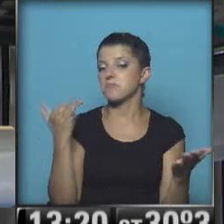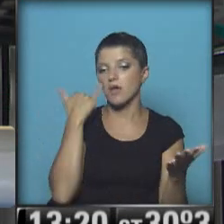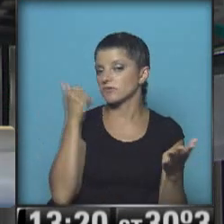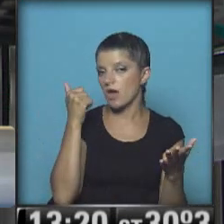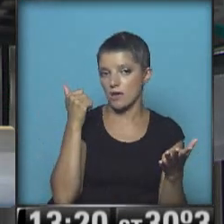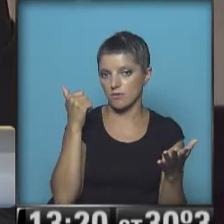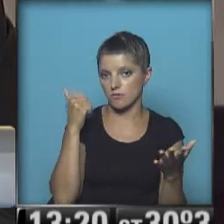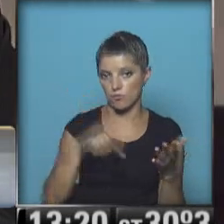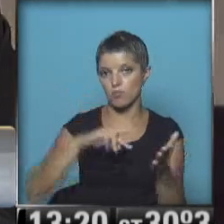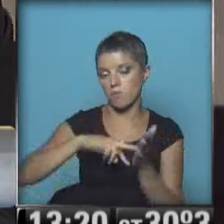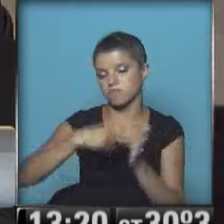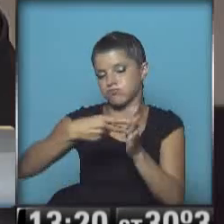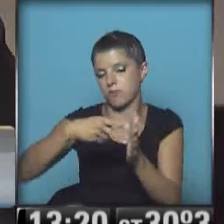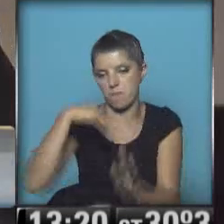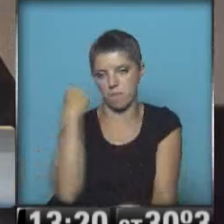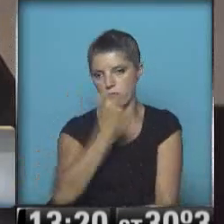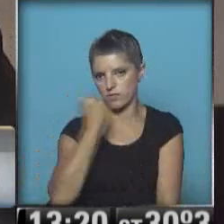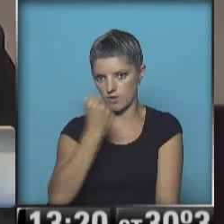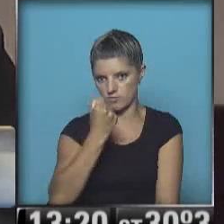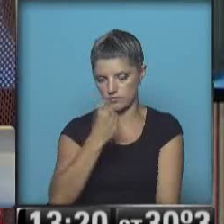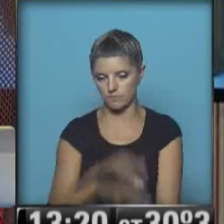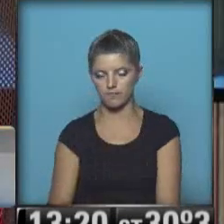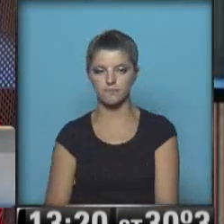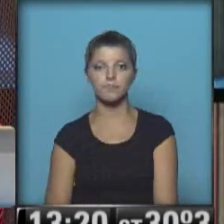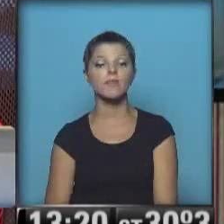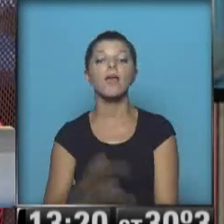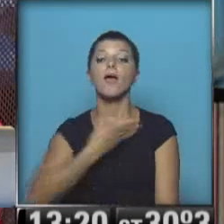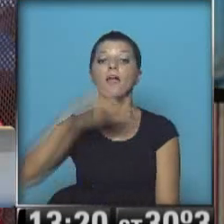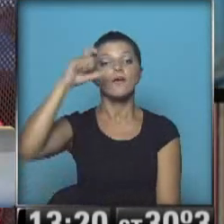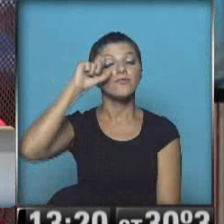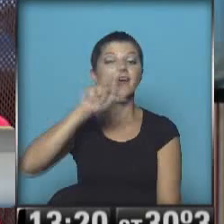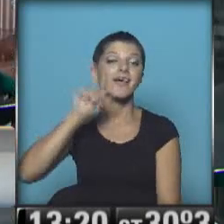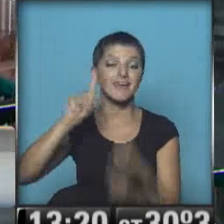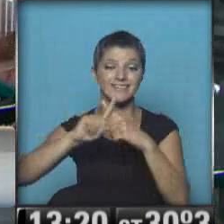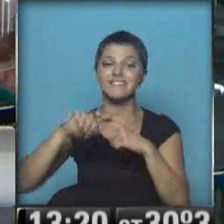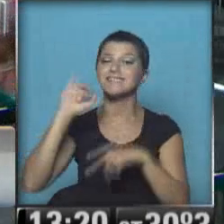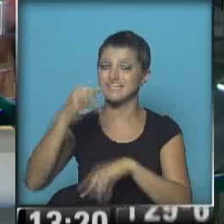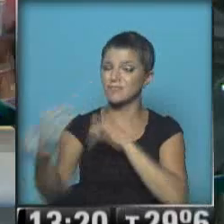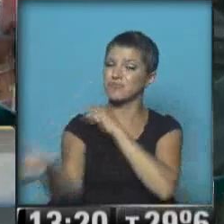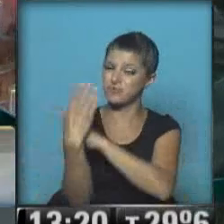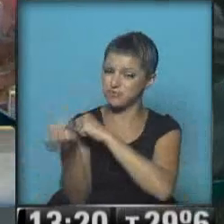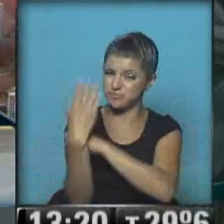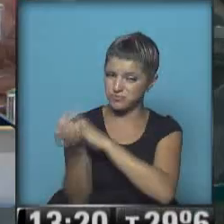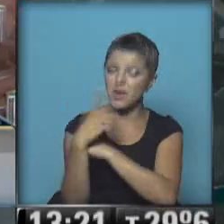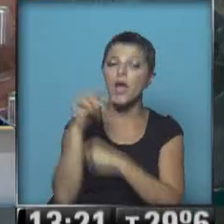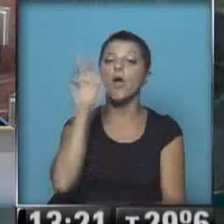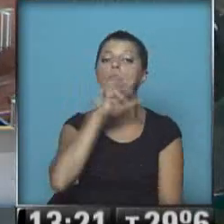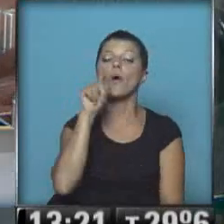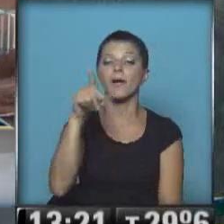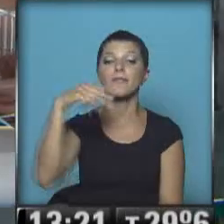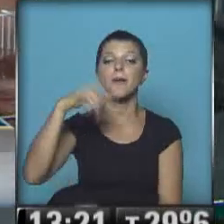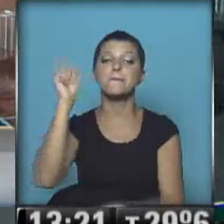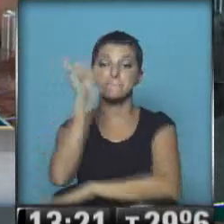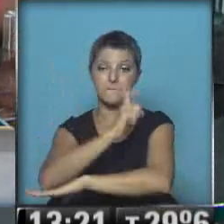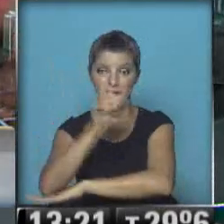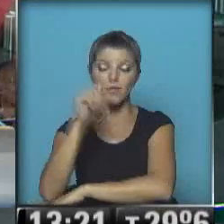importantísimo primer paso Entonces esta semana sin duda Félix sí muchos mensajes Telma y rul de Villa Madero dice